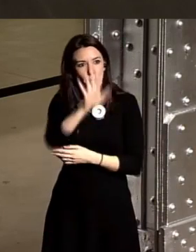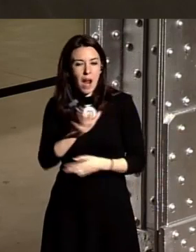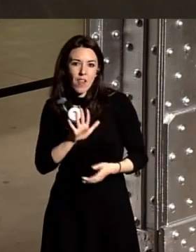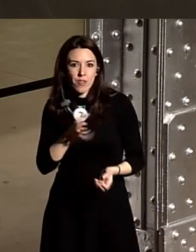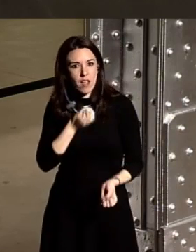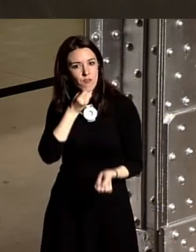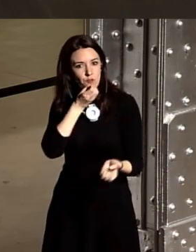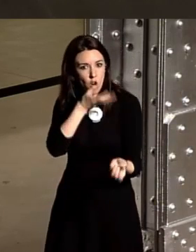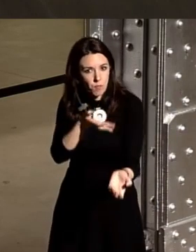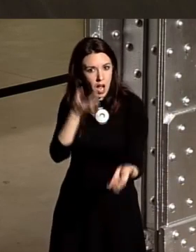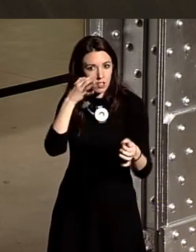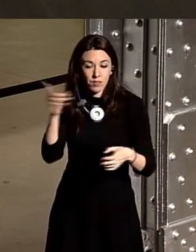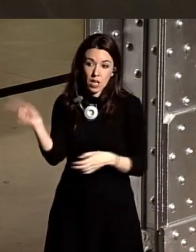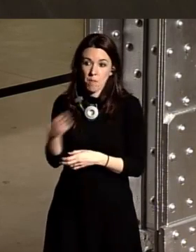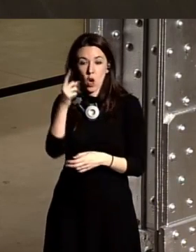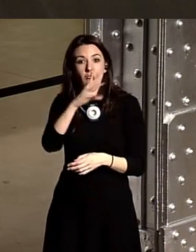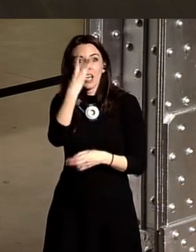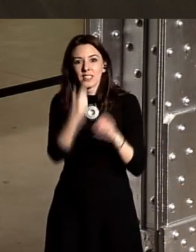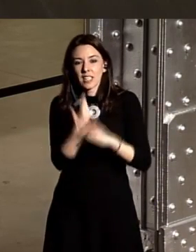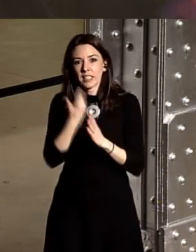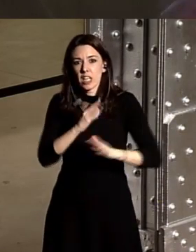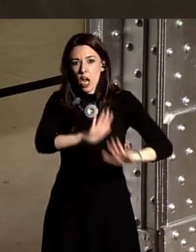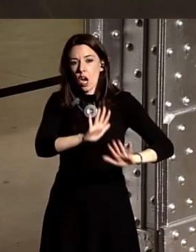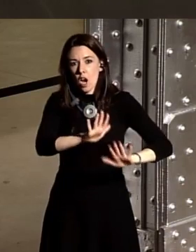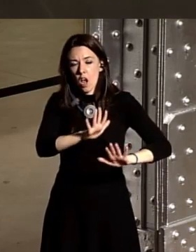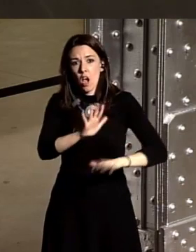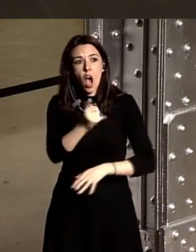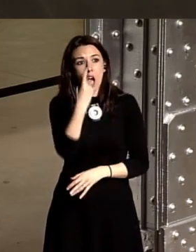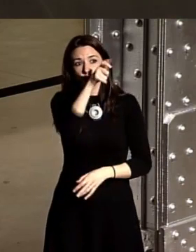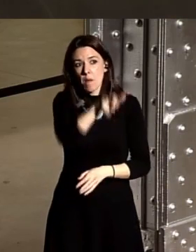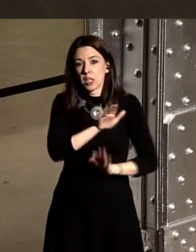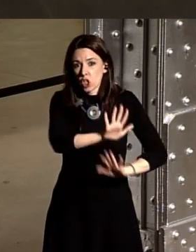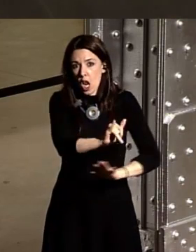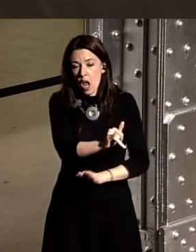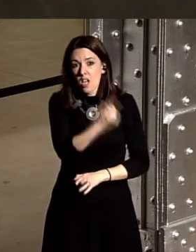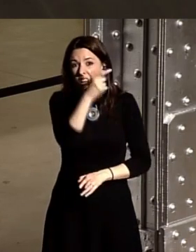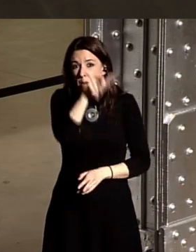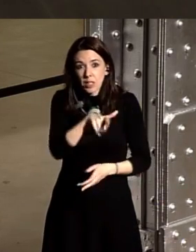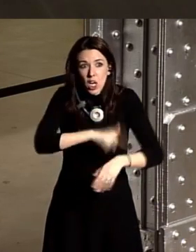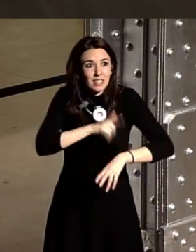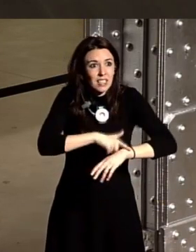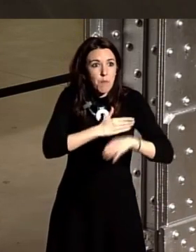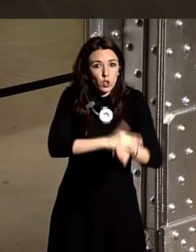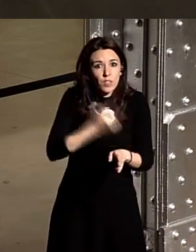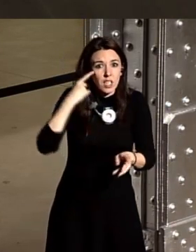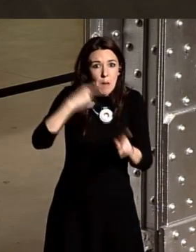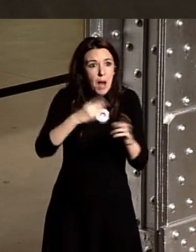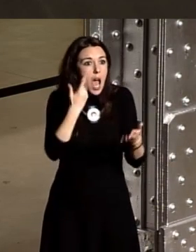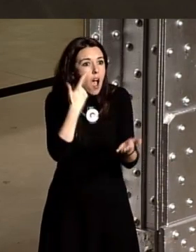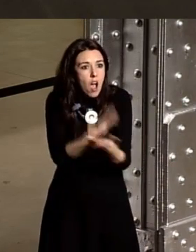informa, es decir, por enviar a alguien 3 días a un sitio y decir tenemos a alguien allí, pero ese alguien no tiene tiempo suficiente para contrastar.